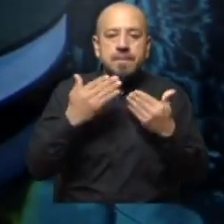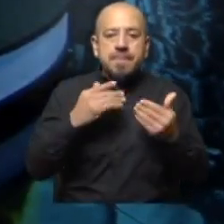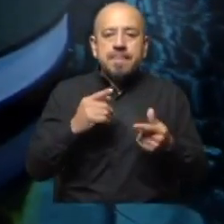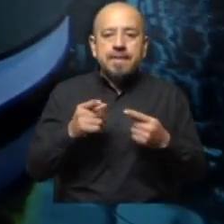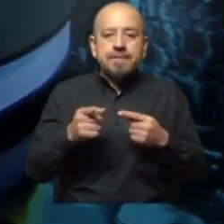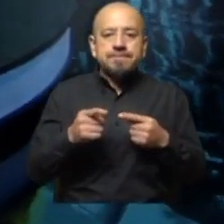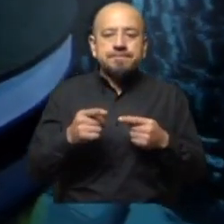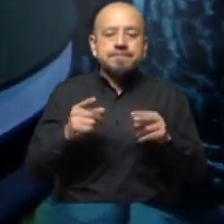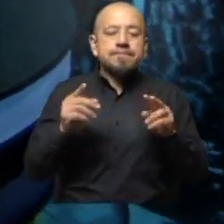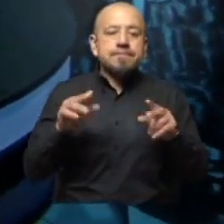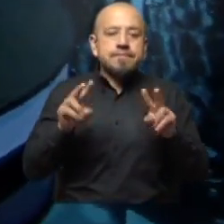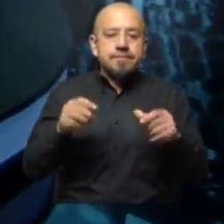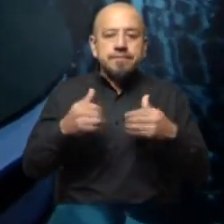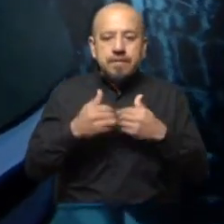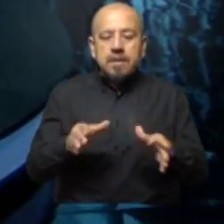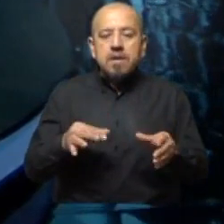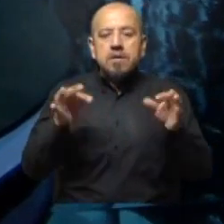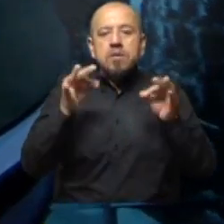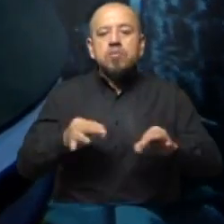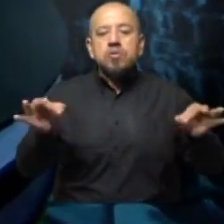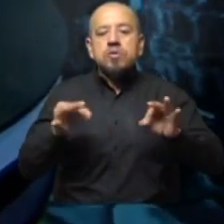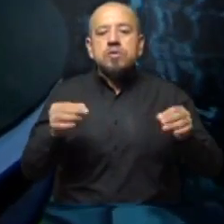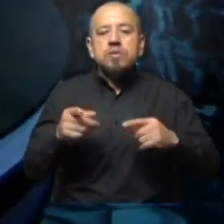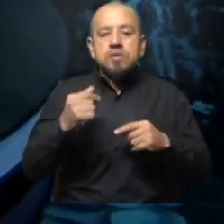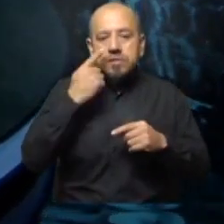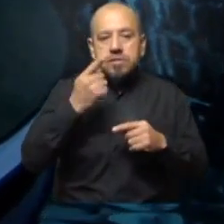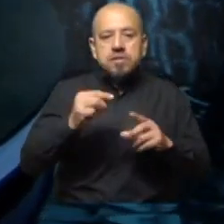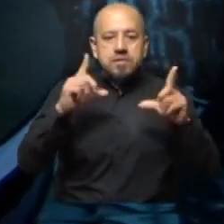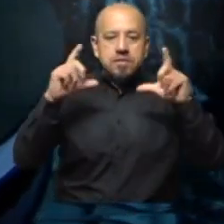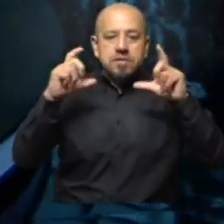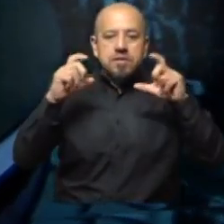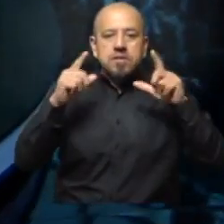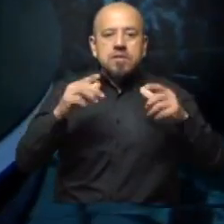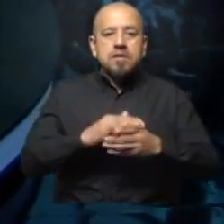la música vamos a ver tu foto